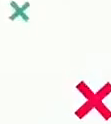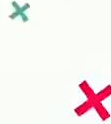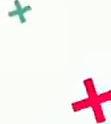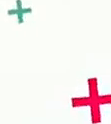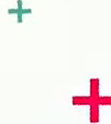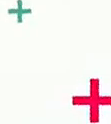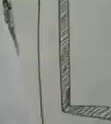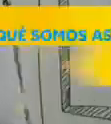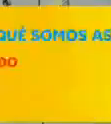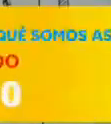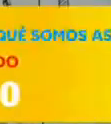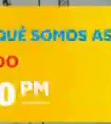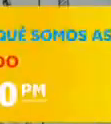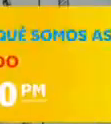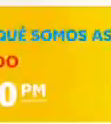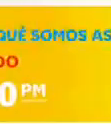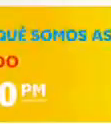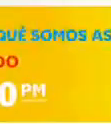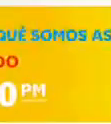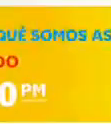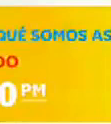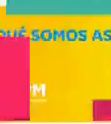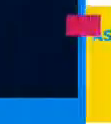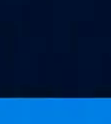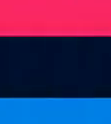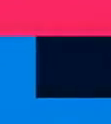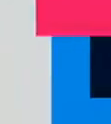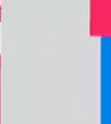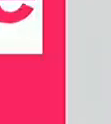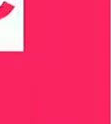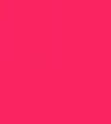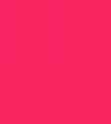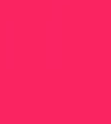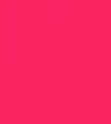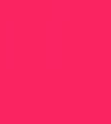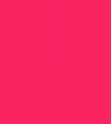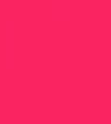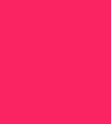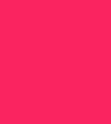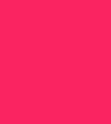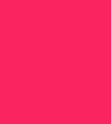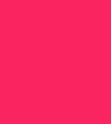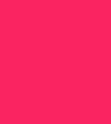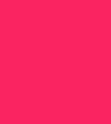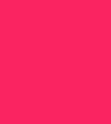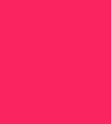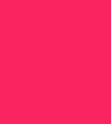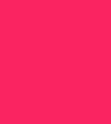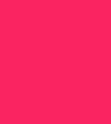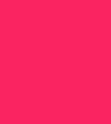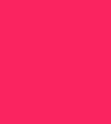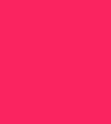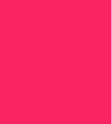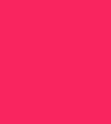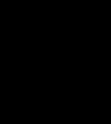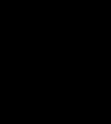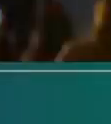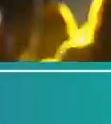qué somos así? Sábado, 5 de la tarde, por TV Perú. Primero, mi